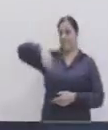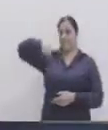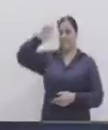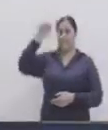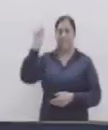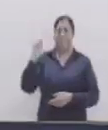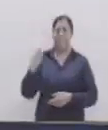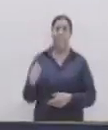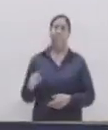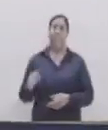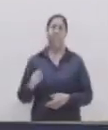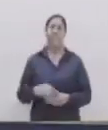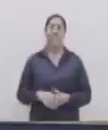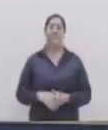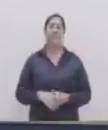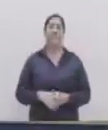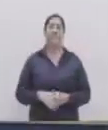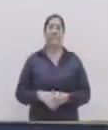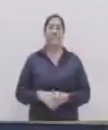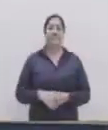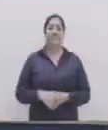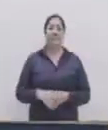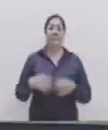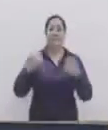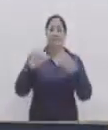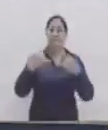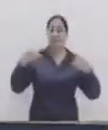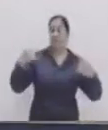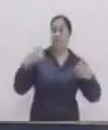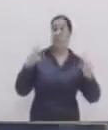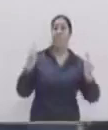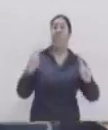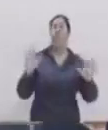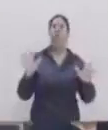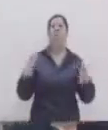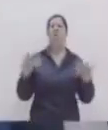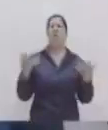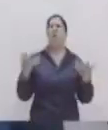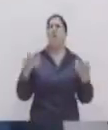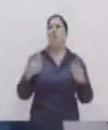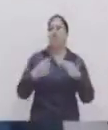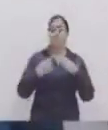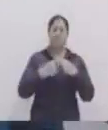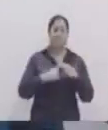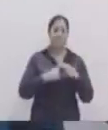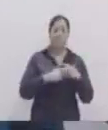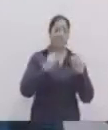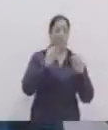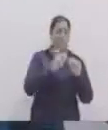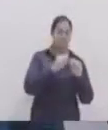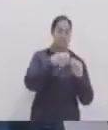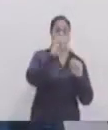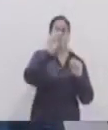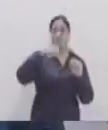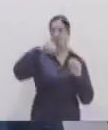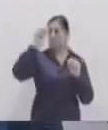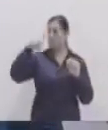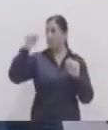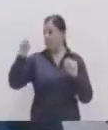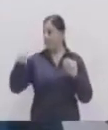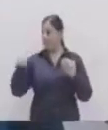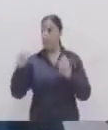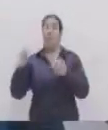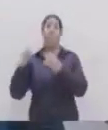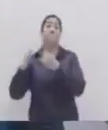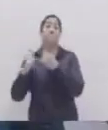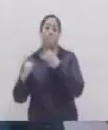tiza y debes de marcar la línea de donde inicias y de donde finalizas.